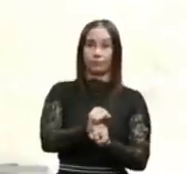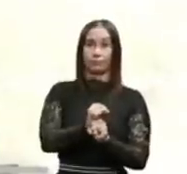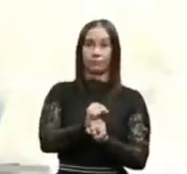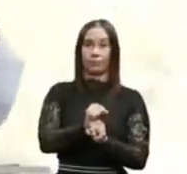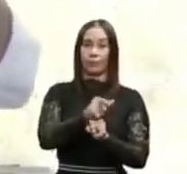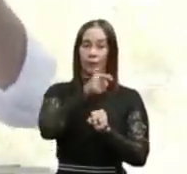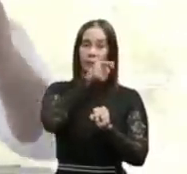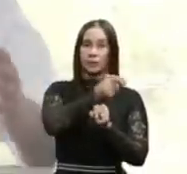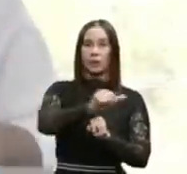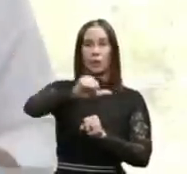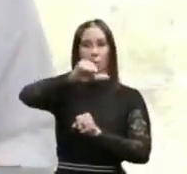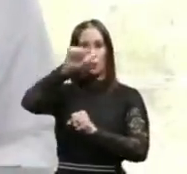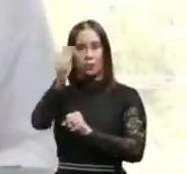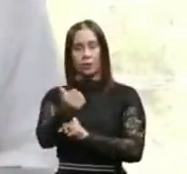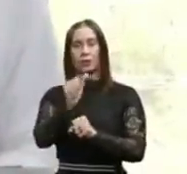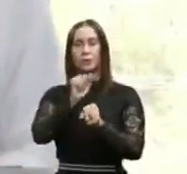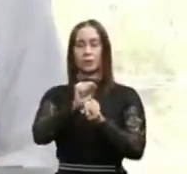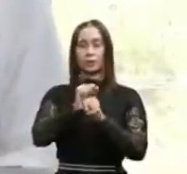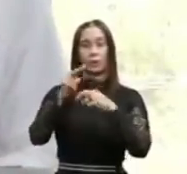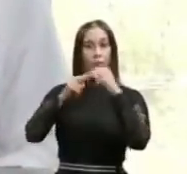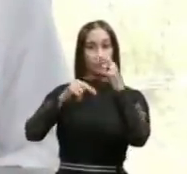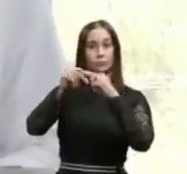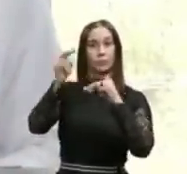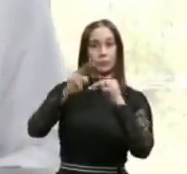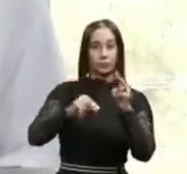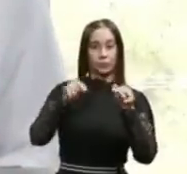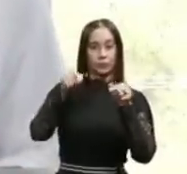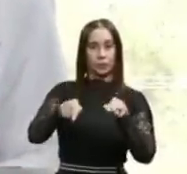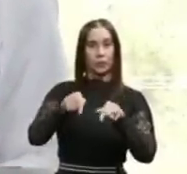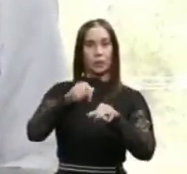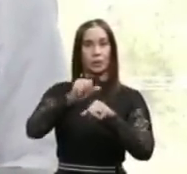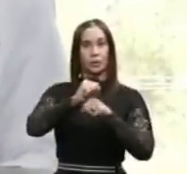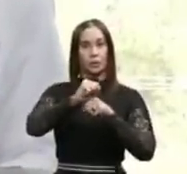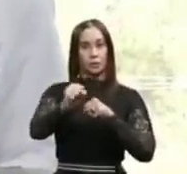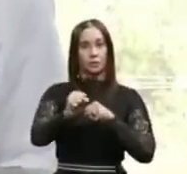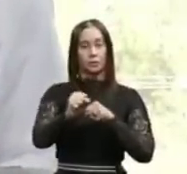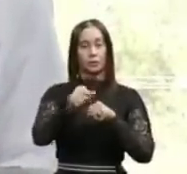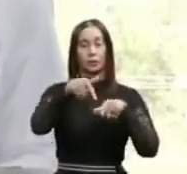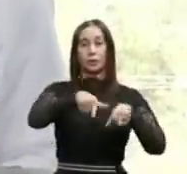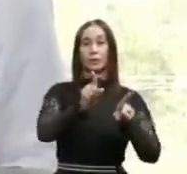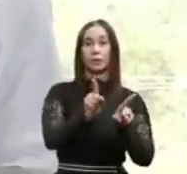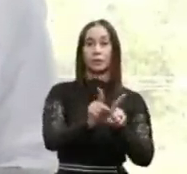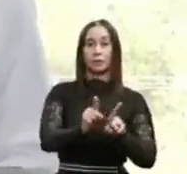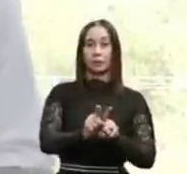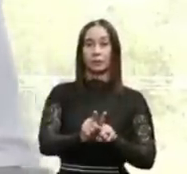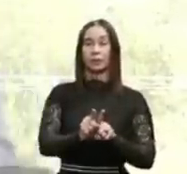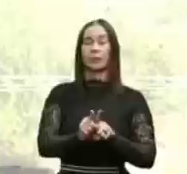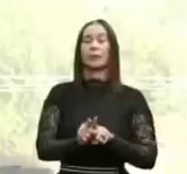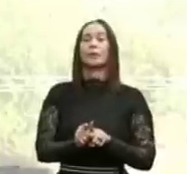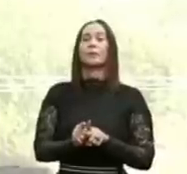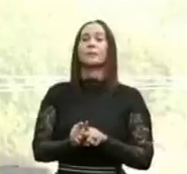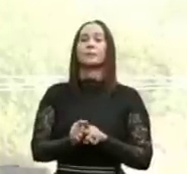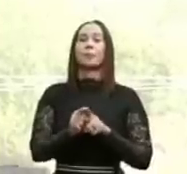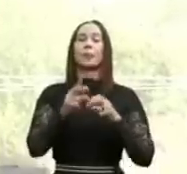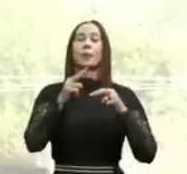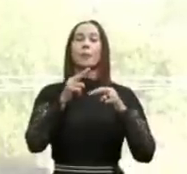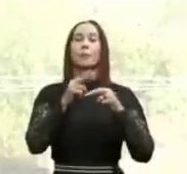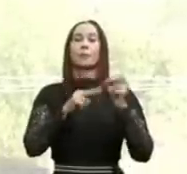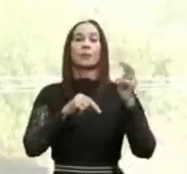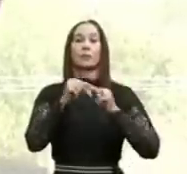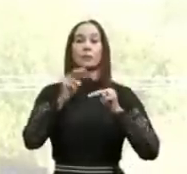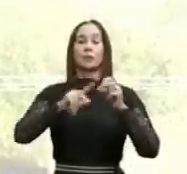así como las otras obras que estamos construyendo, porque aquí también estamos construyendo